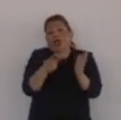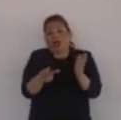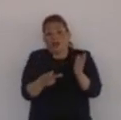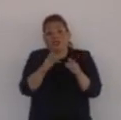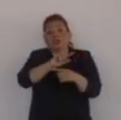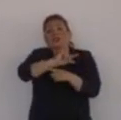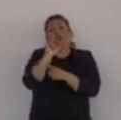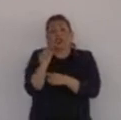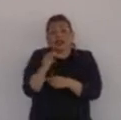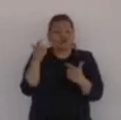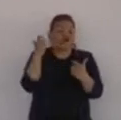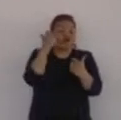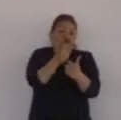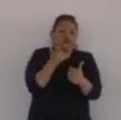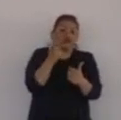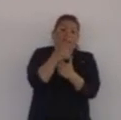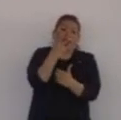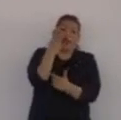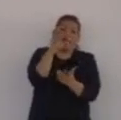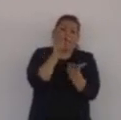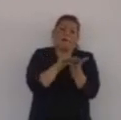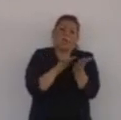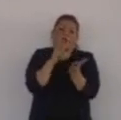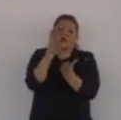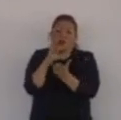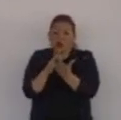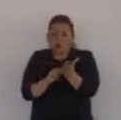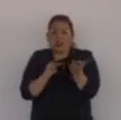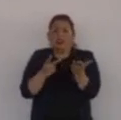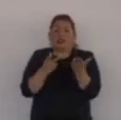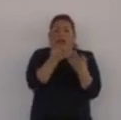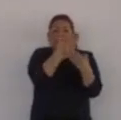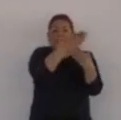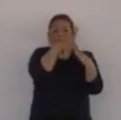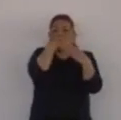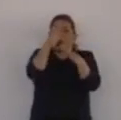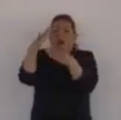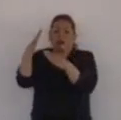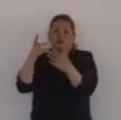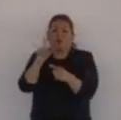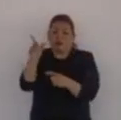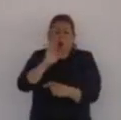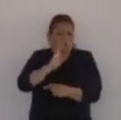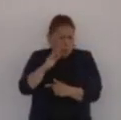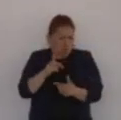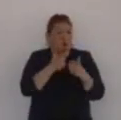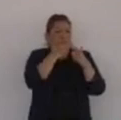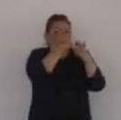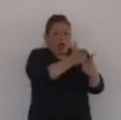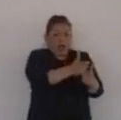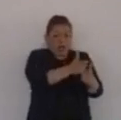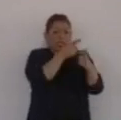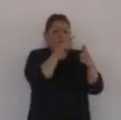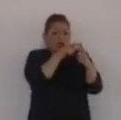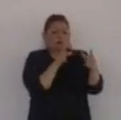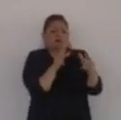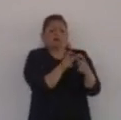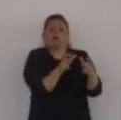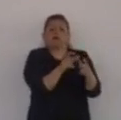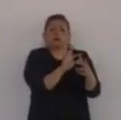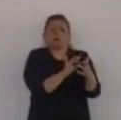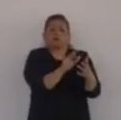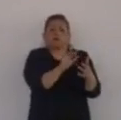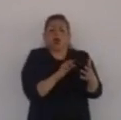a través de su tarjeta sus recursos. Se están haciendo bancos del bienestar para que ustedes puedan acudir ahí